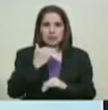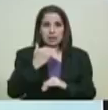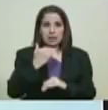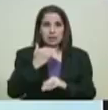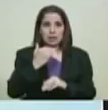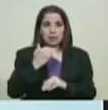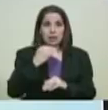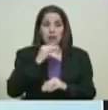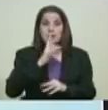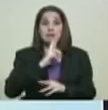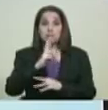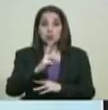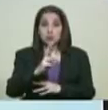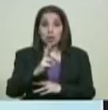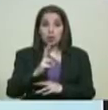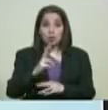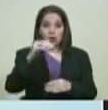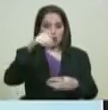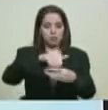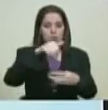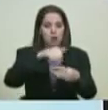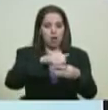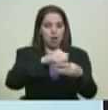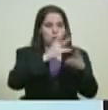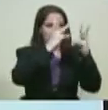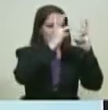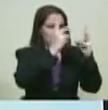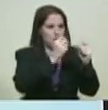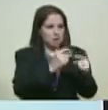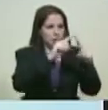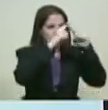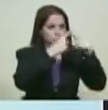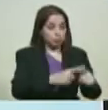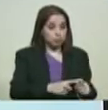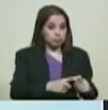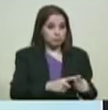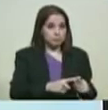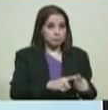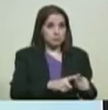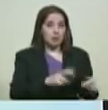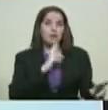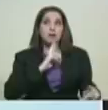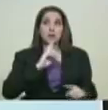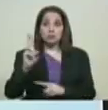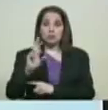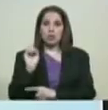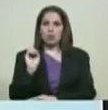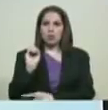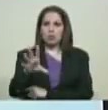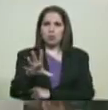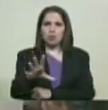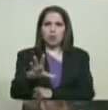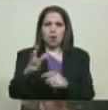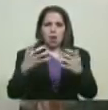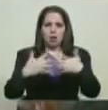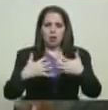emitir el resultado electoral. Se transmite el resultado electoral al Centro Nacional de